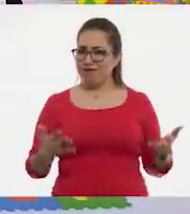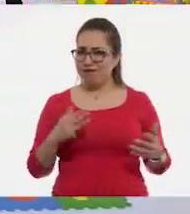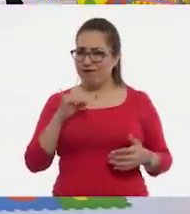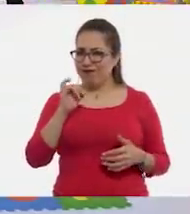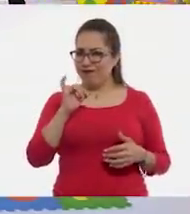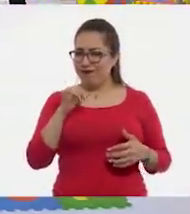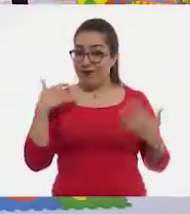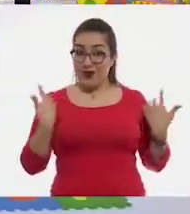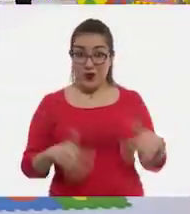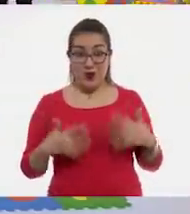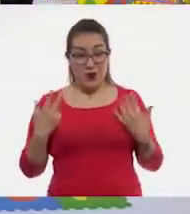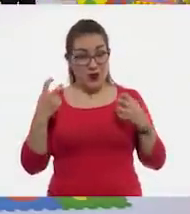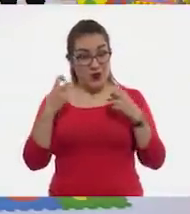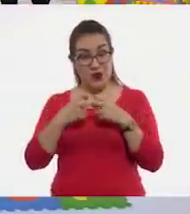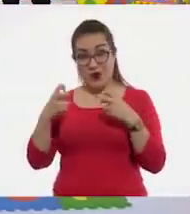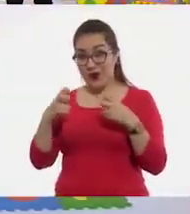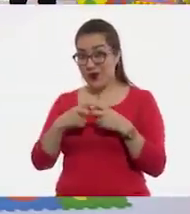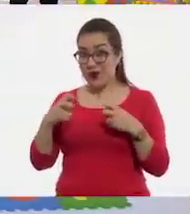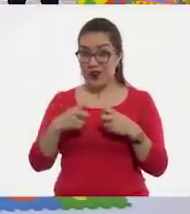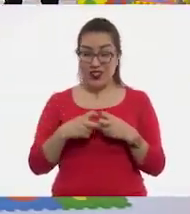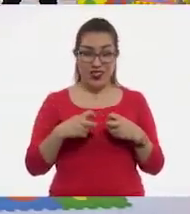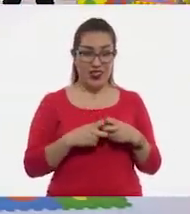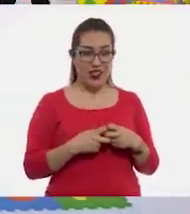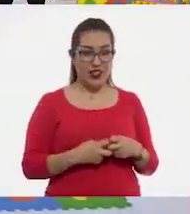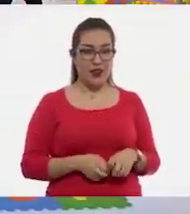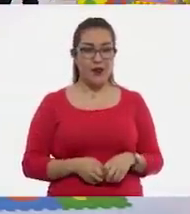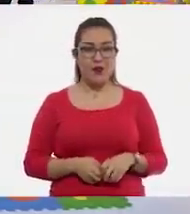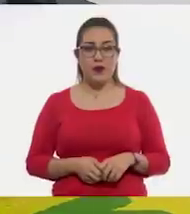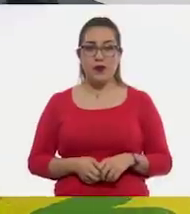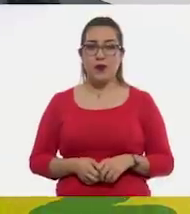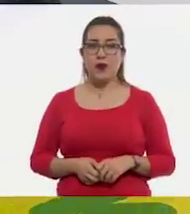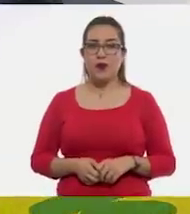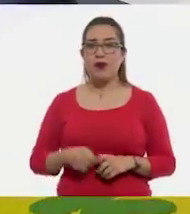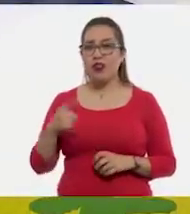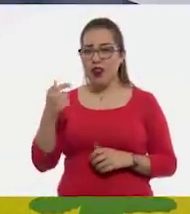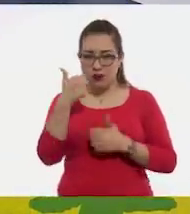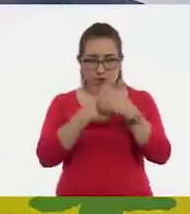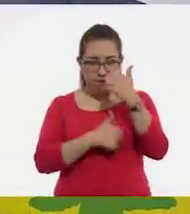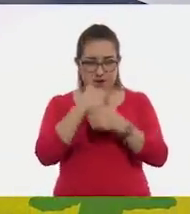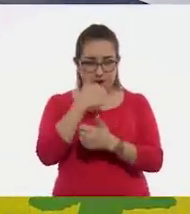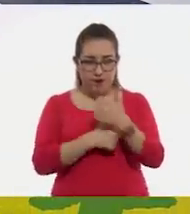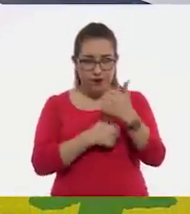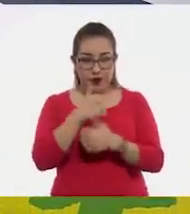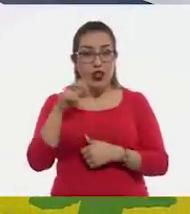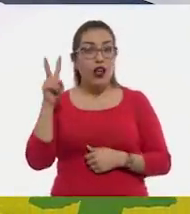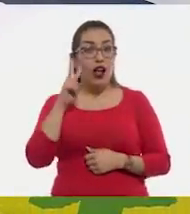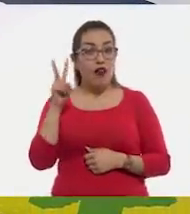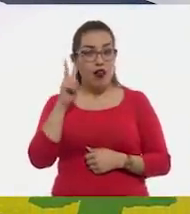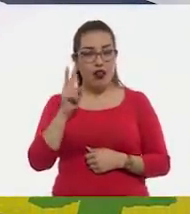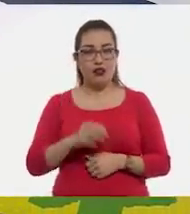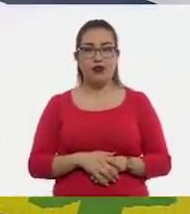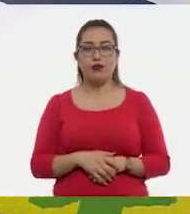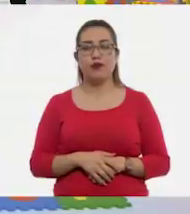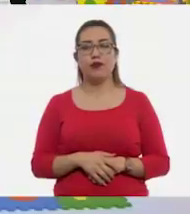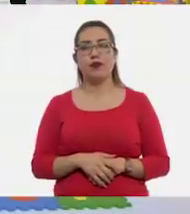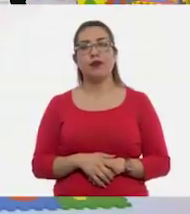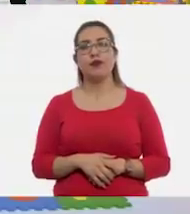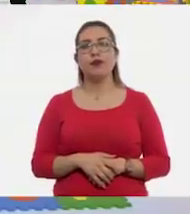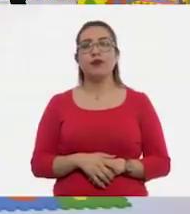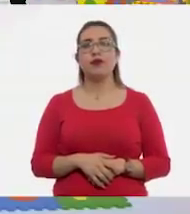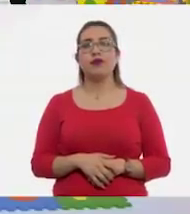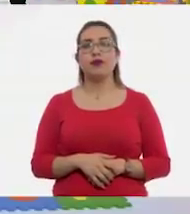se puso más que parejo. Sí, no. Es una carrera. Muy bien, a ver. Son